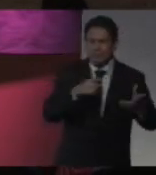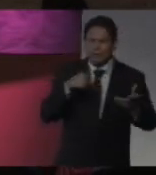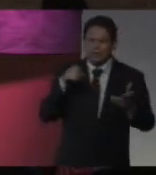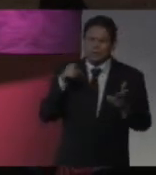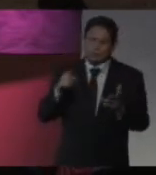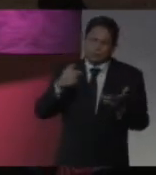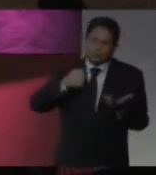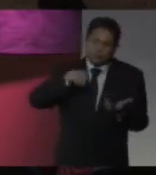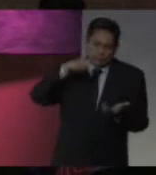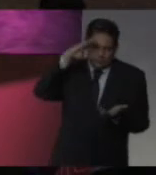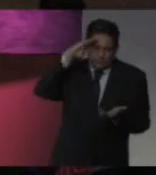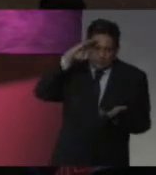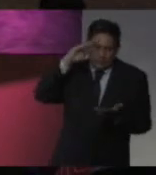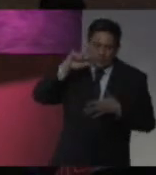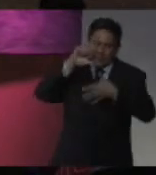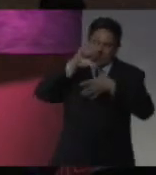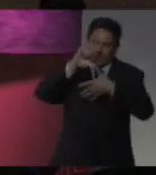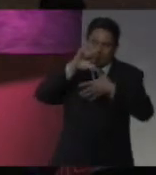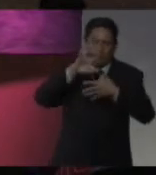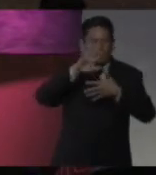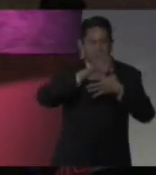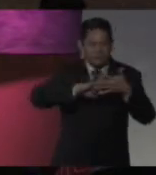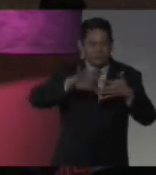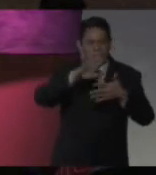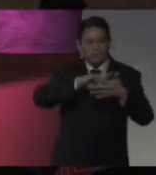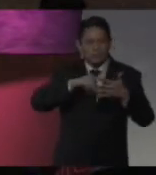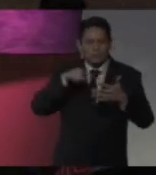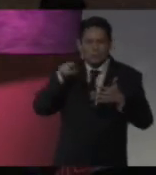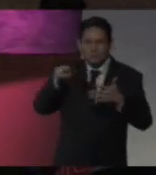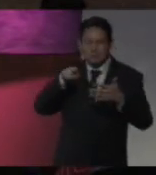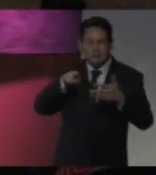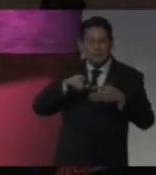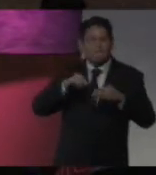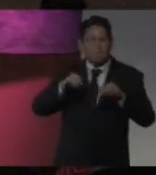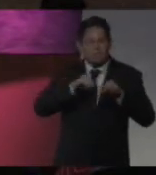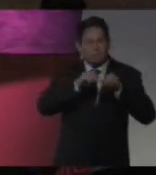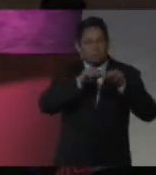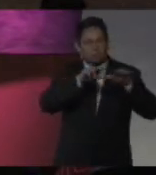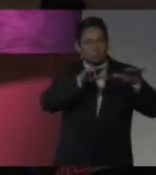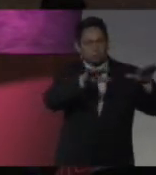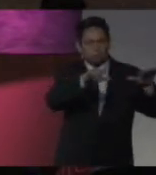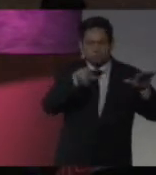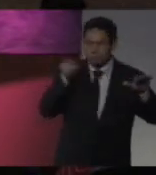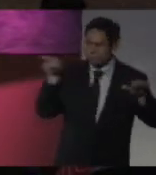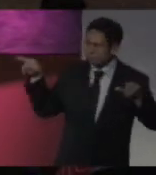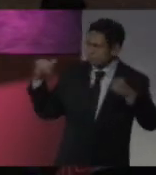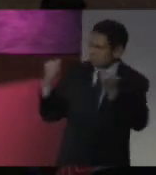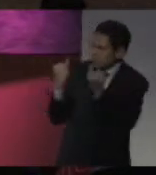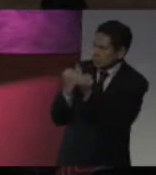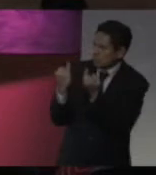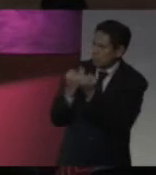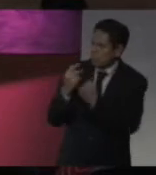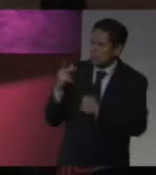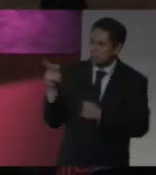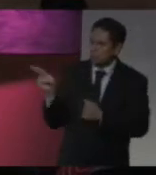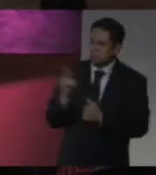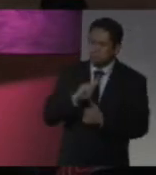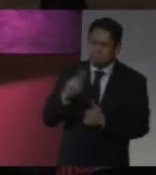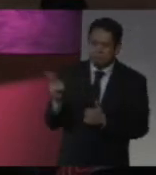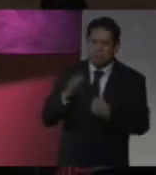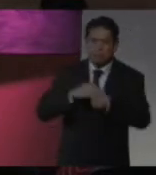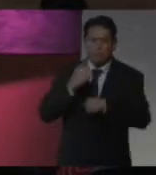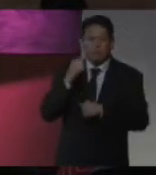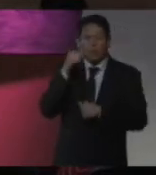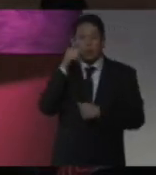que se expande por América Latina, y lo que se está planteando aquí. Porque el Estado está en manos